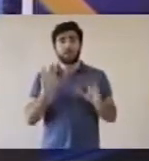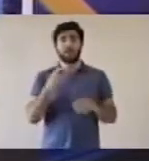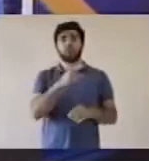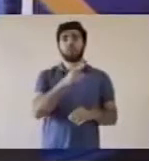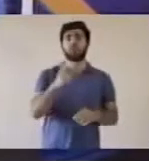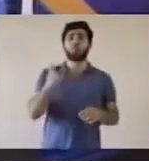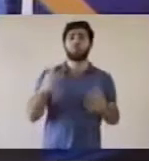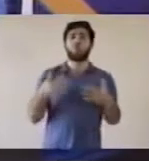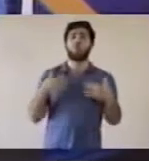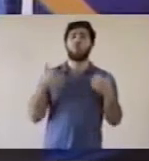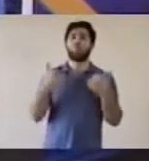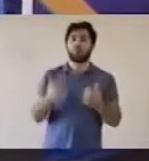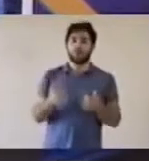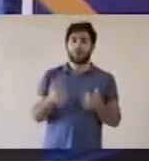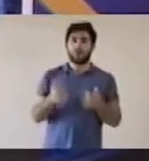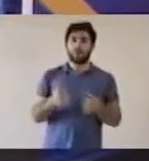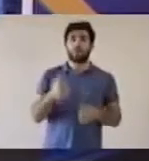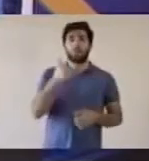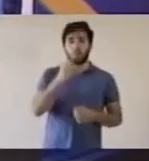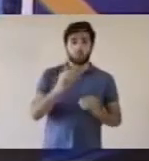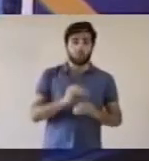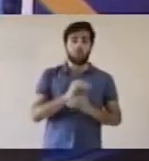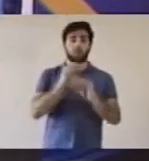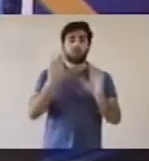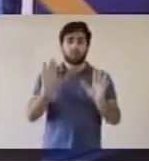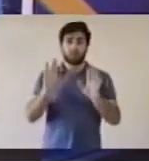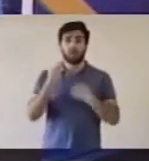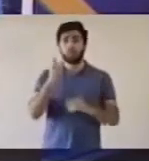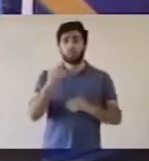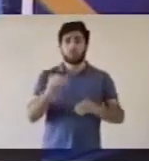Buenos días, ¿cómo está usted?